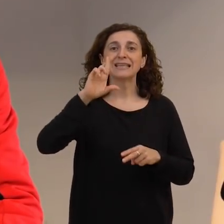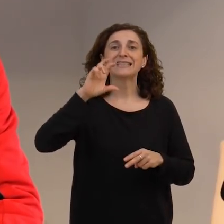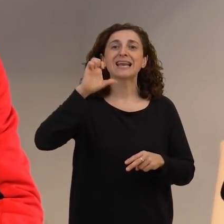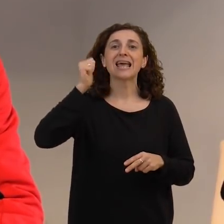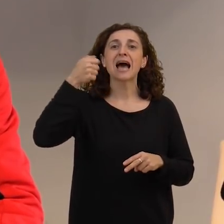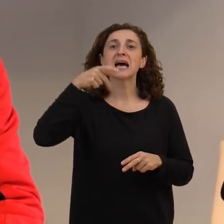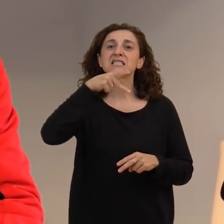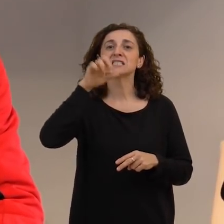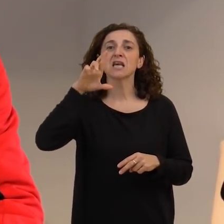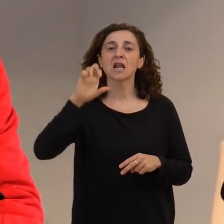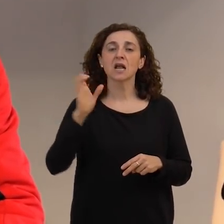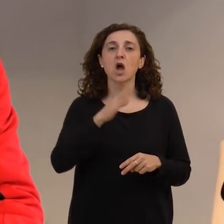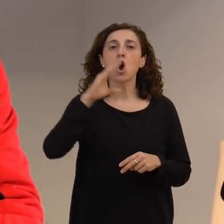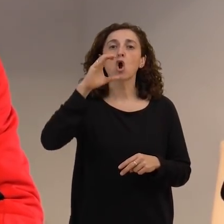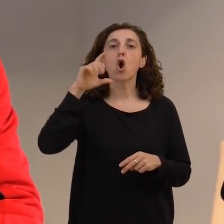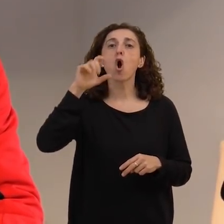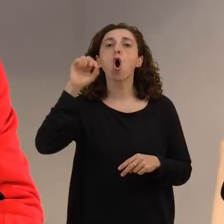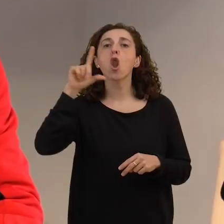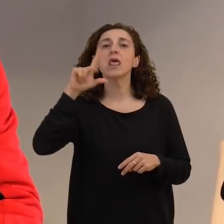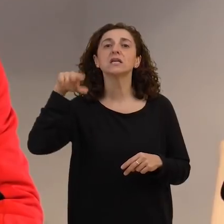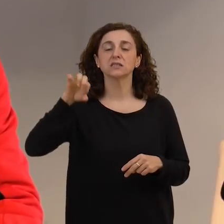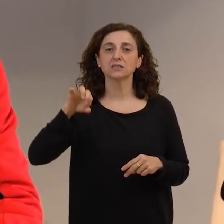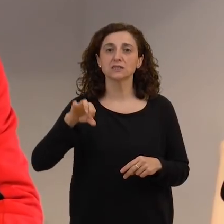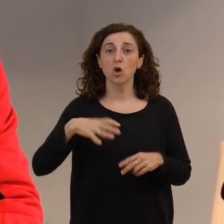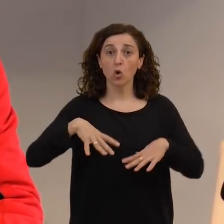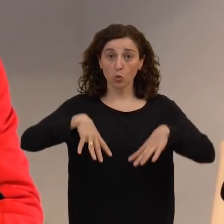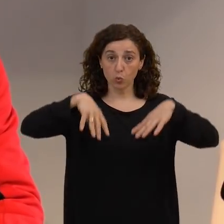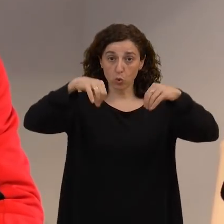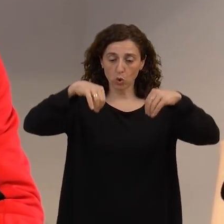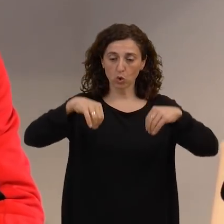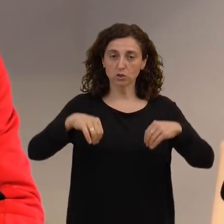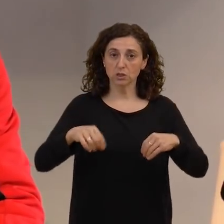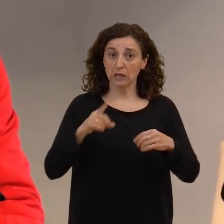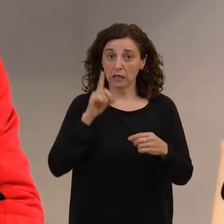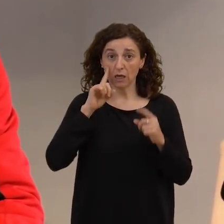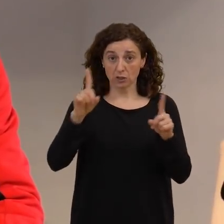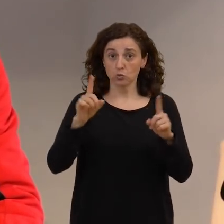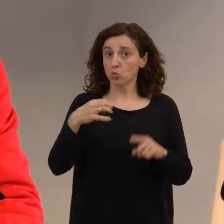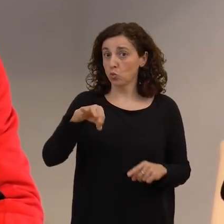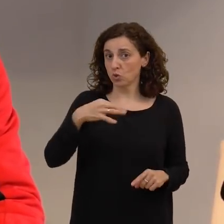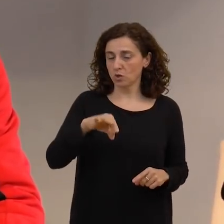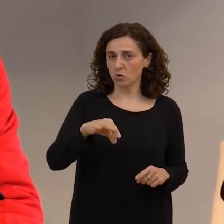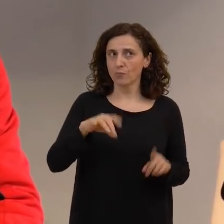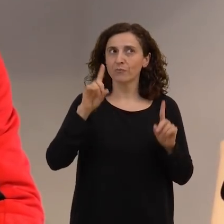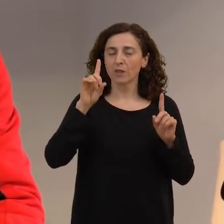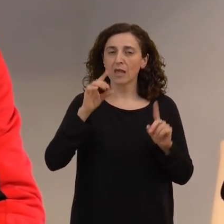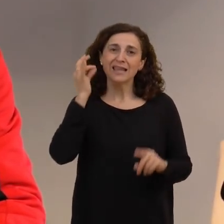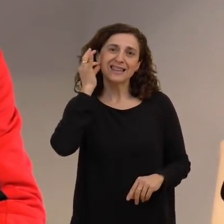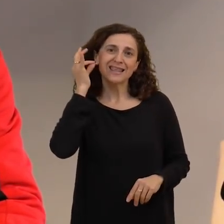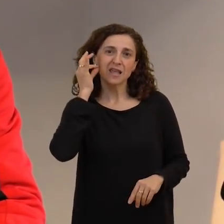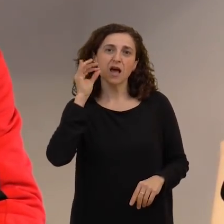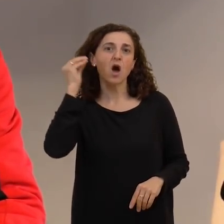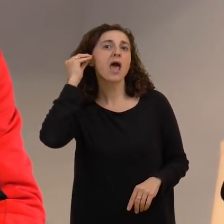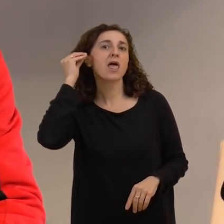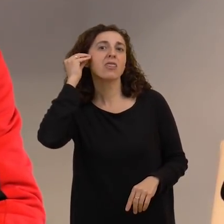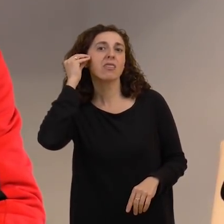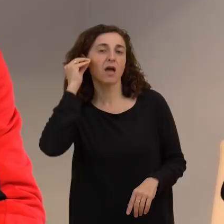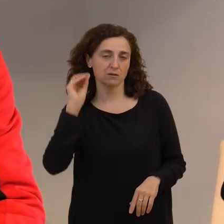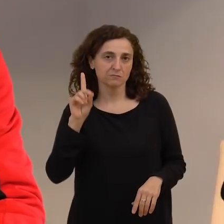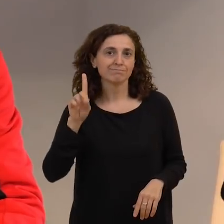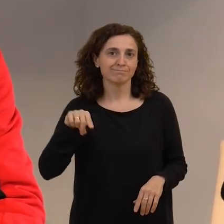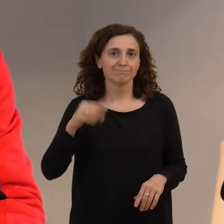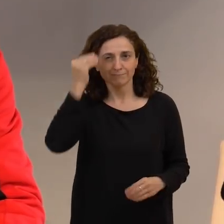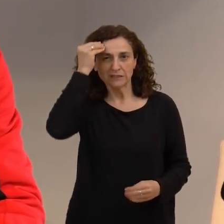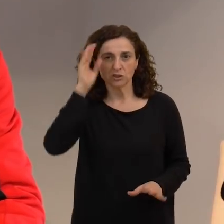Collins, en Burgosa, y creo que es el único, creo que hay una niña en Aranda, y el problema de